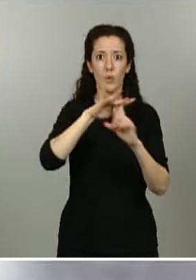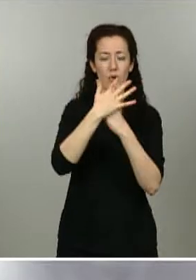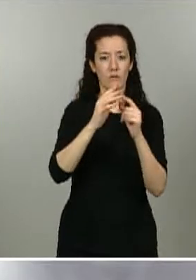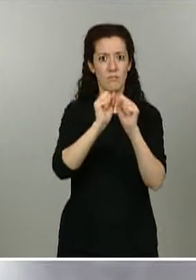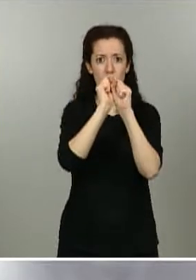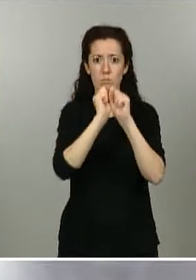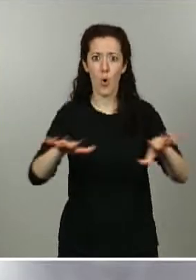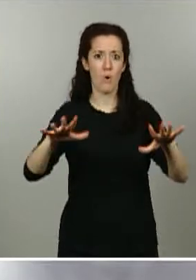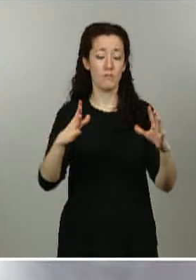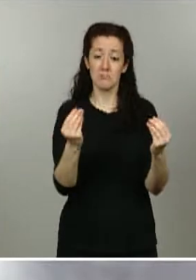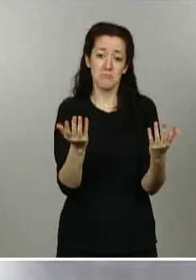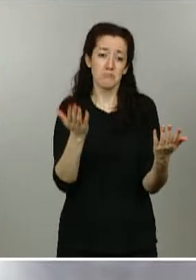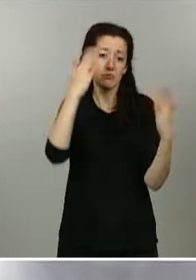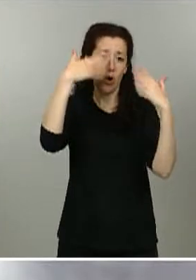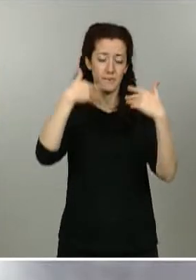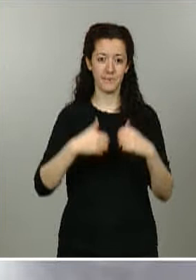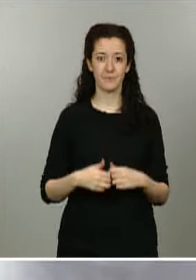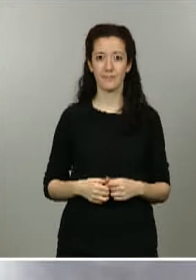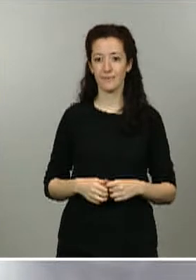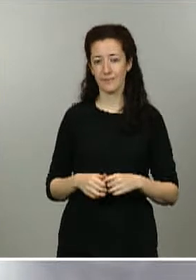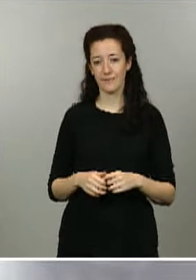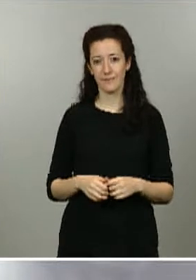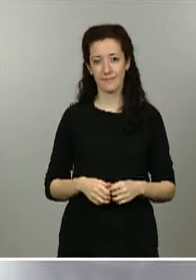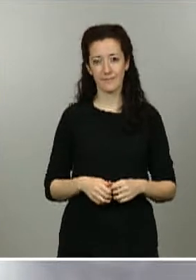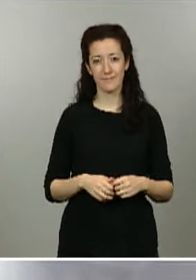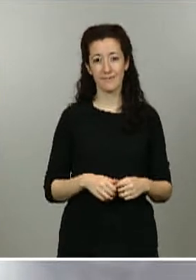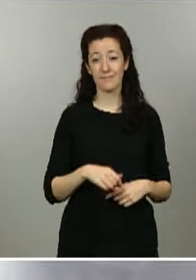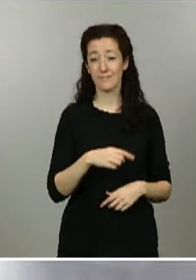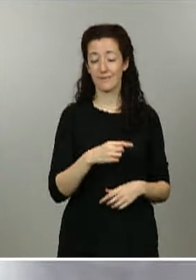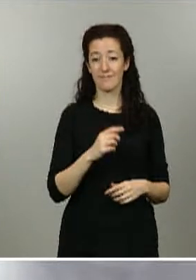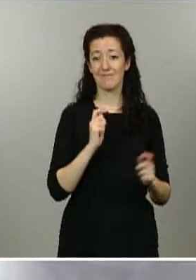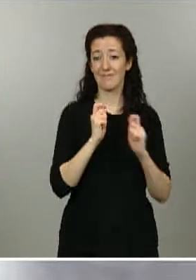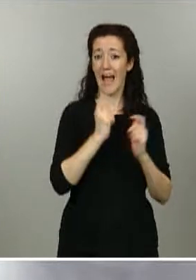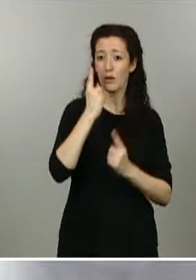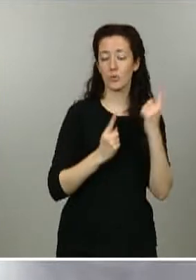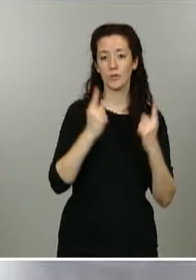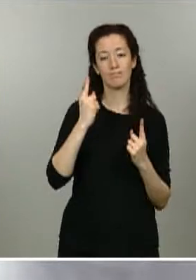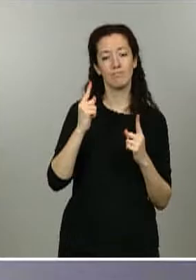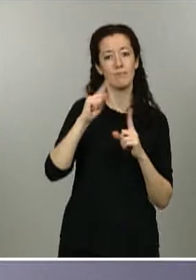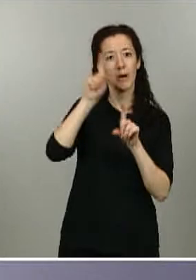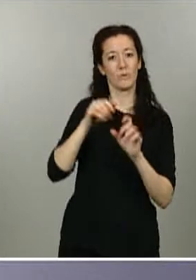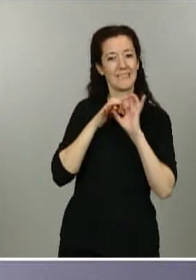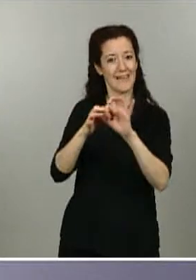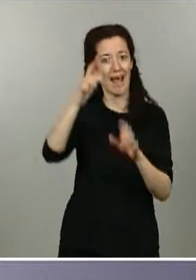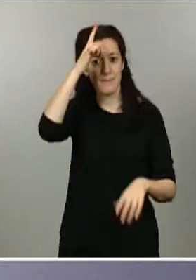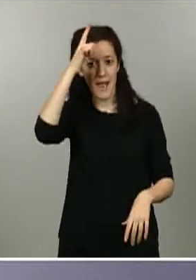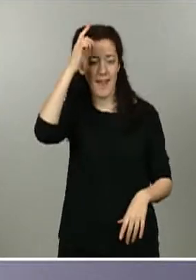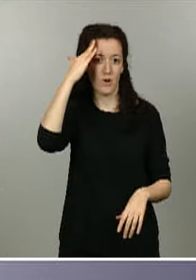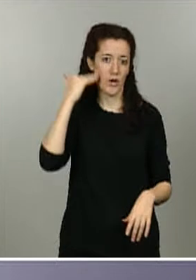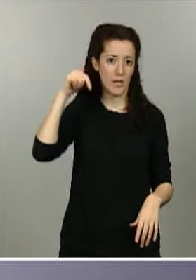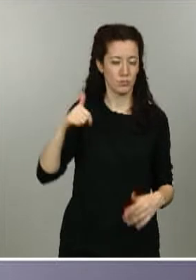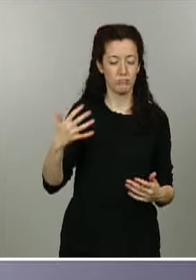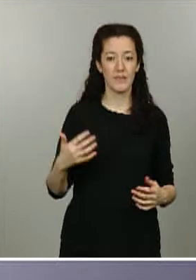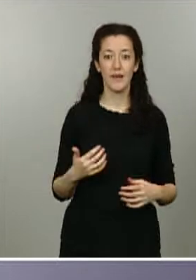Entiendo que muchos periodistas tienen en la cabeza noticias que llegan desde Alemania o desde Corea del Sur, y Estrella Digital pregunta: ¿qué ocurre si durante esta semana se